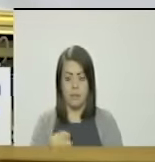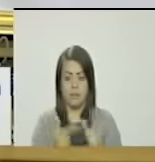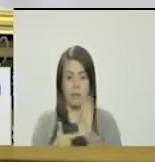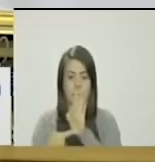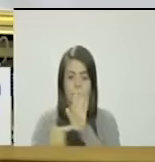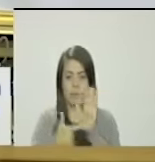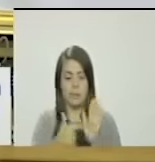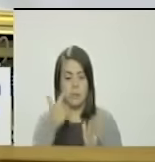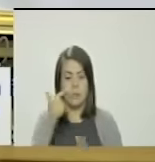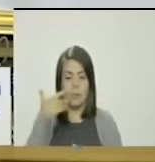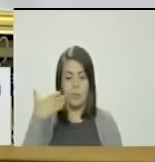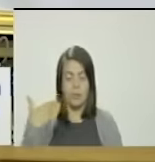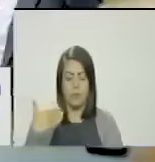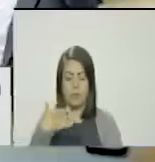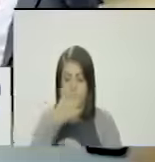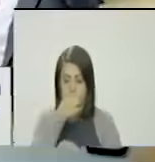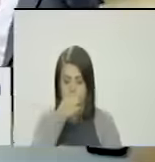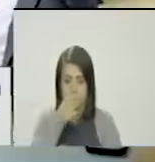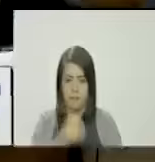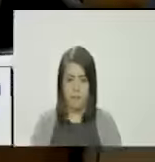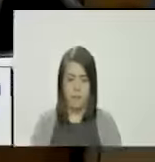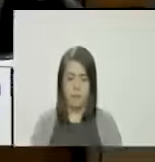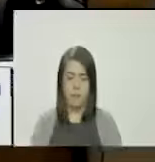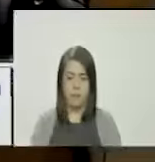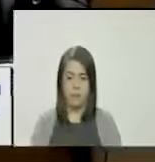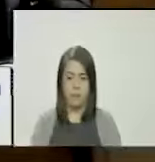favor manifestarlo con la señal de costumbre.